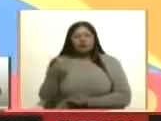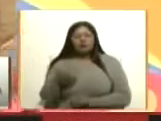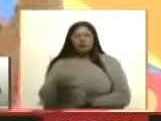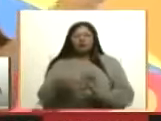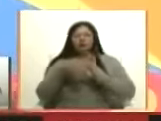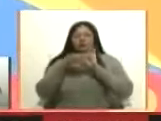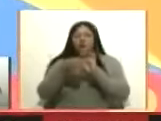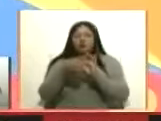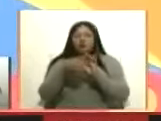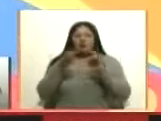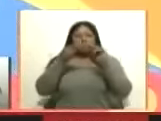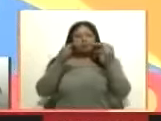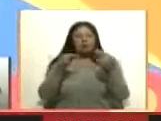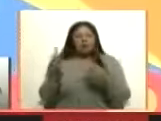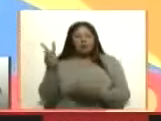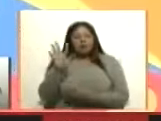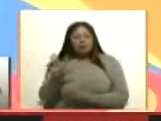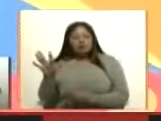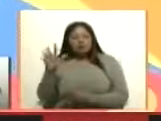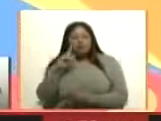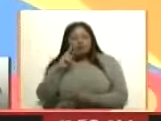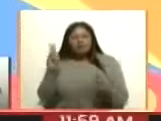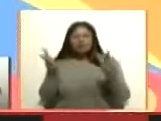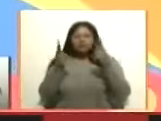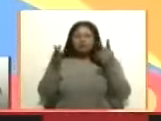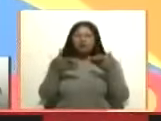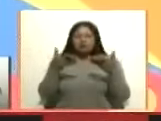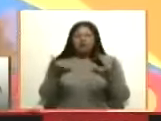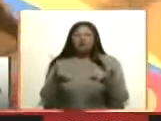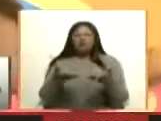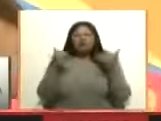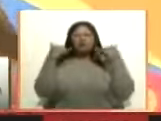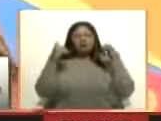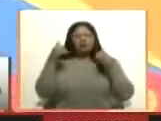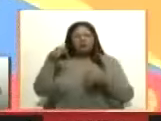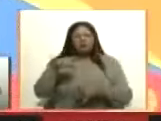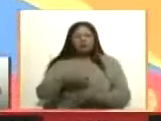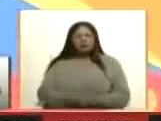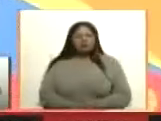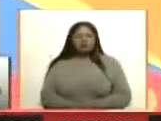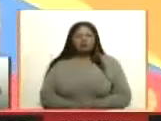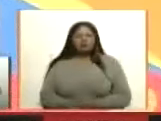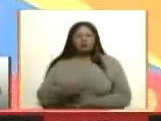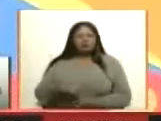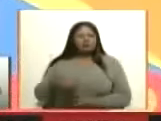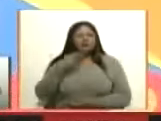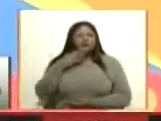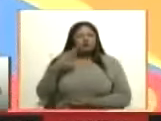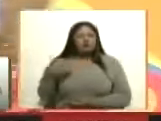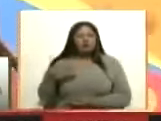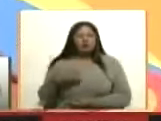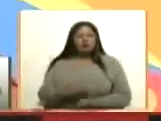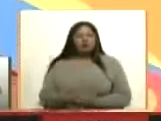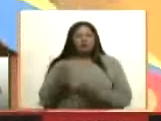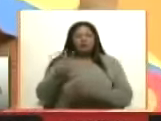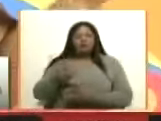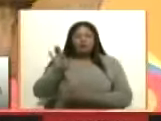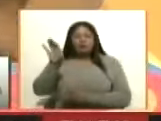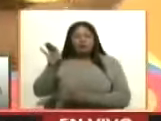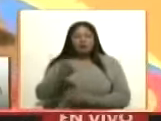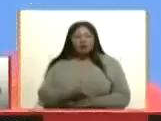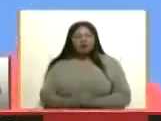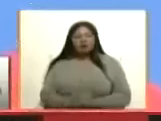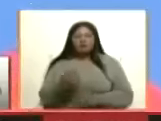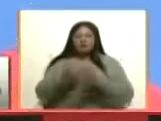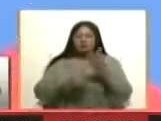venezolanos Y esa es la Gran Victoria que tamb también celebramos el día de hoy a nuestra juventud a todo el país inscribirnos en esta